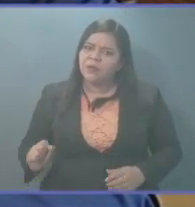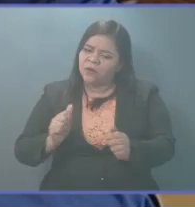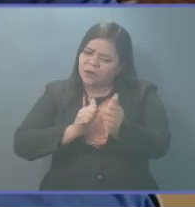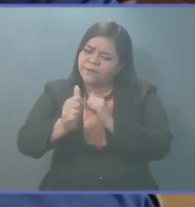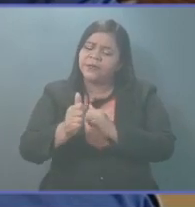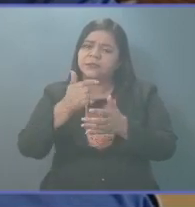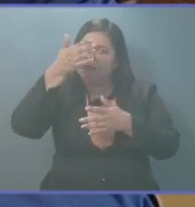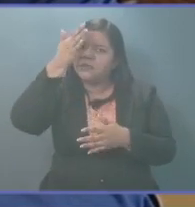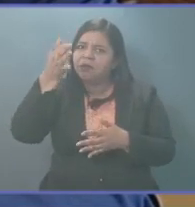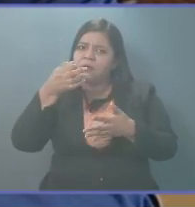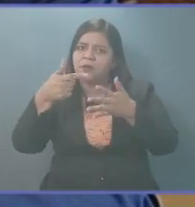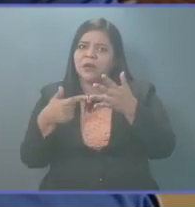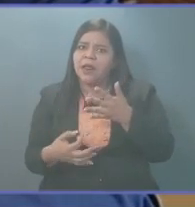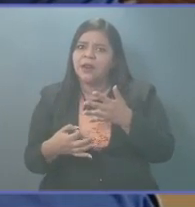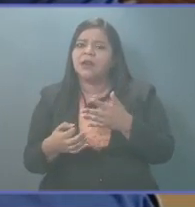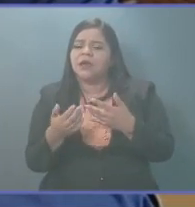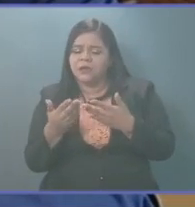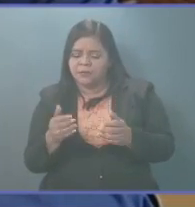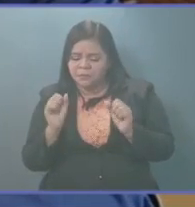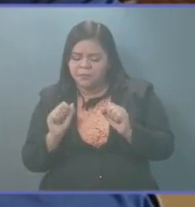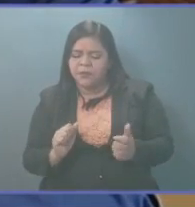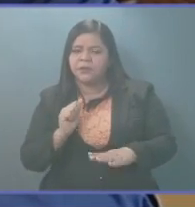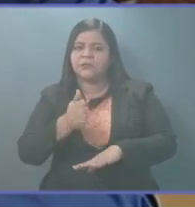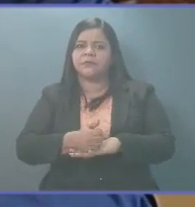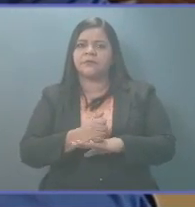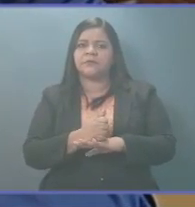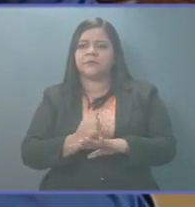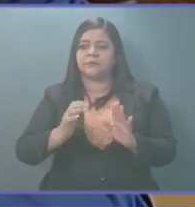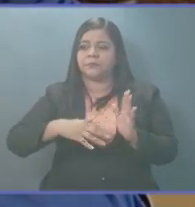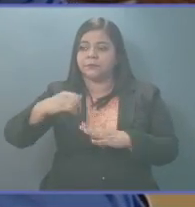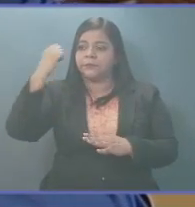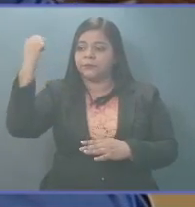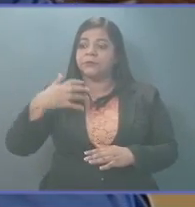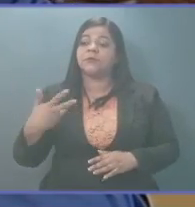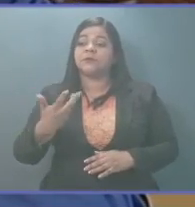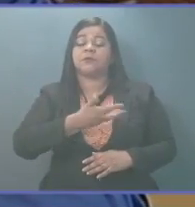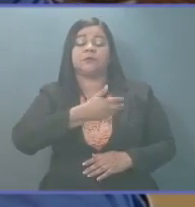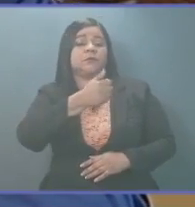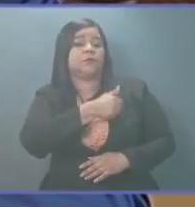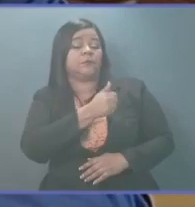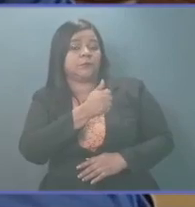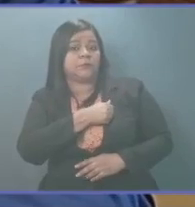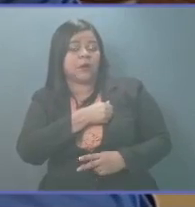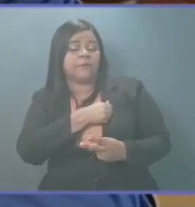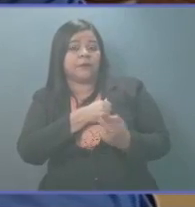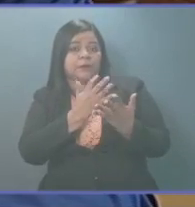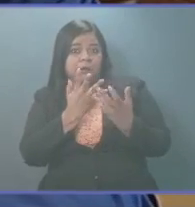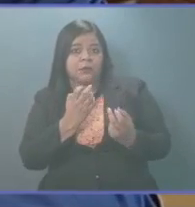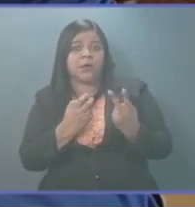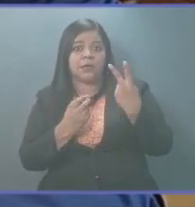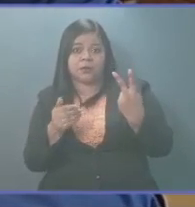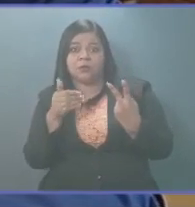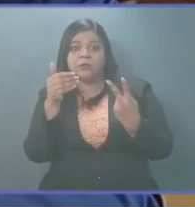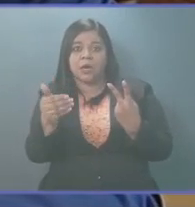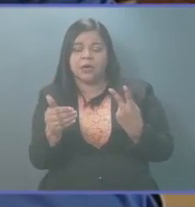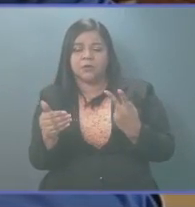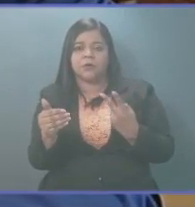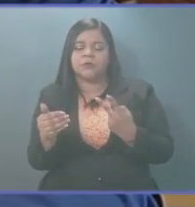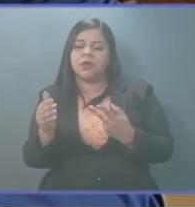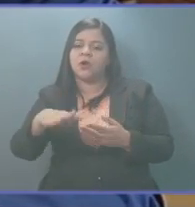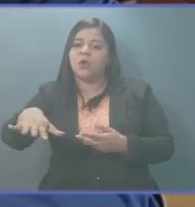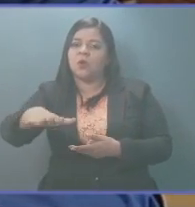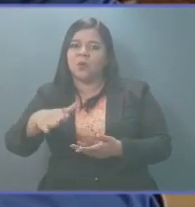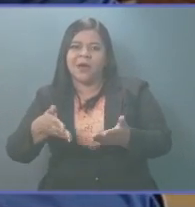que esta ley puede marcar un antes y un después. Así también hemos sido responsables dando 2 años para que los centros